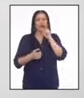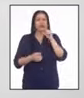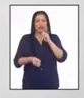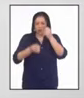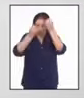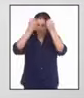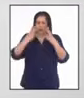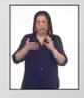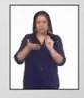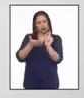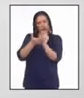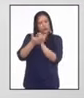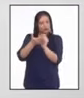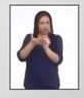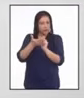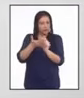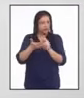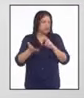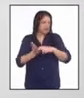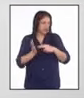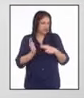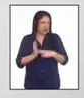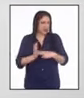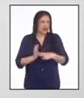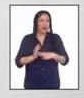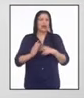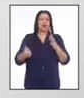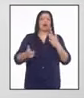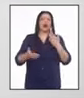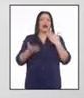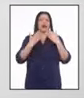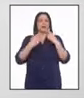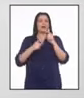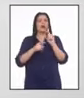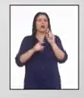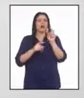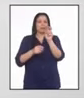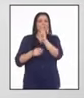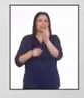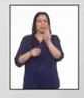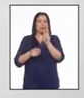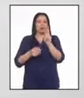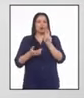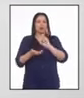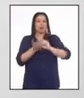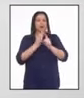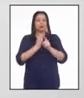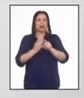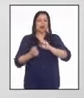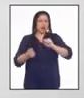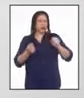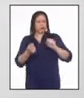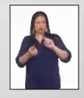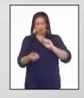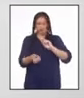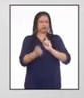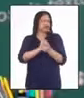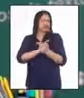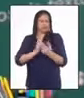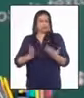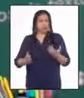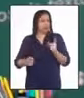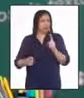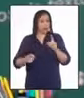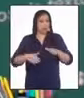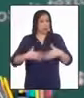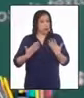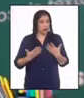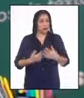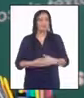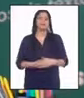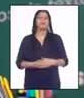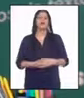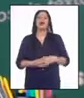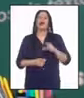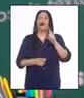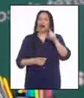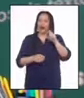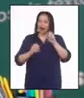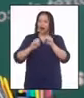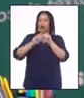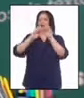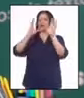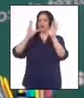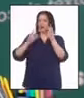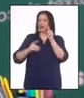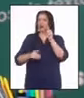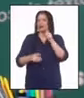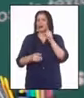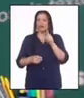información, es decir, no contradecir aquello que estamos afirmando con los argumentos. Está claro, eso